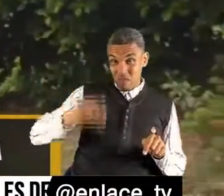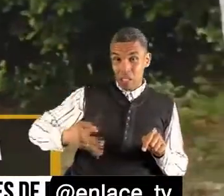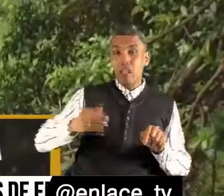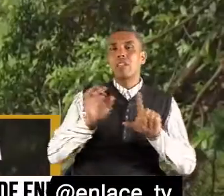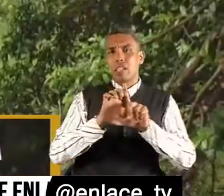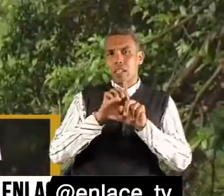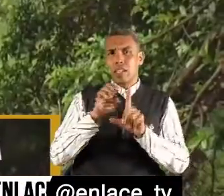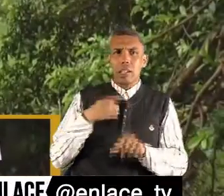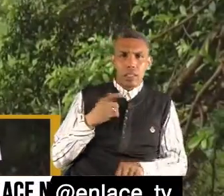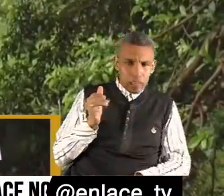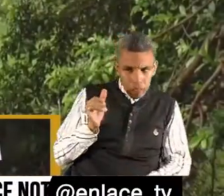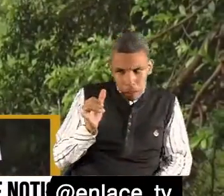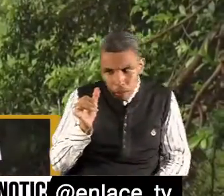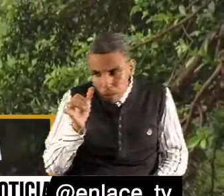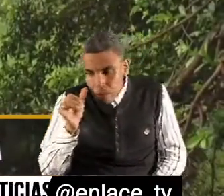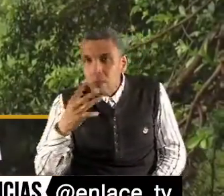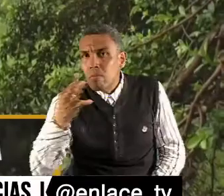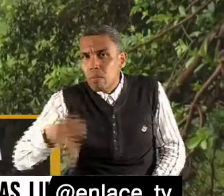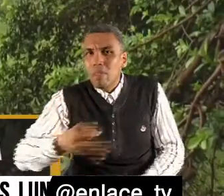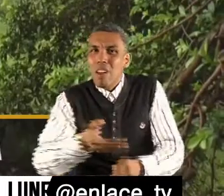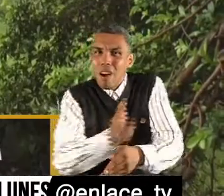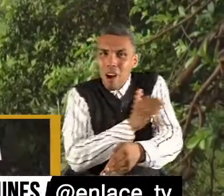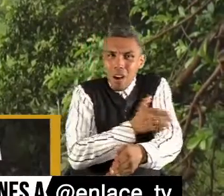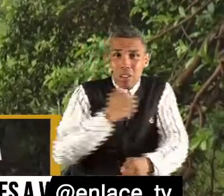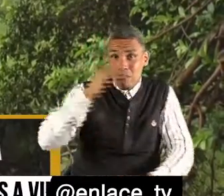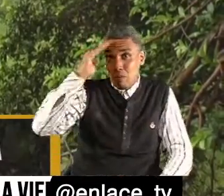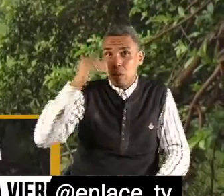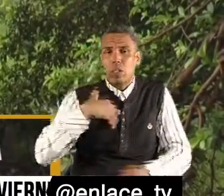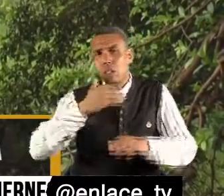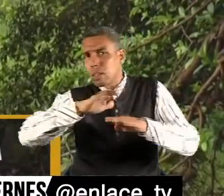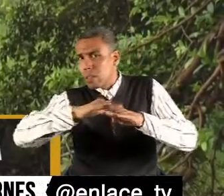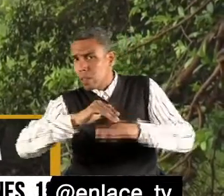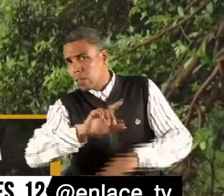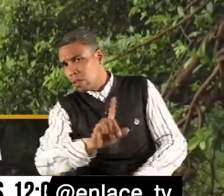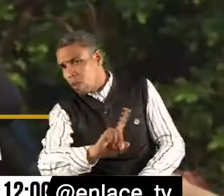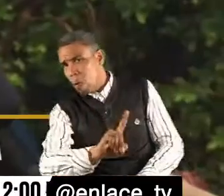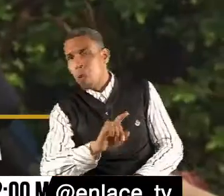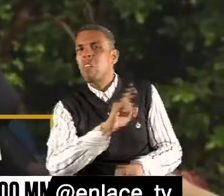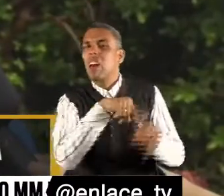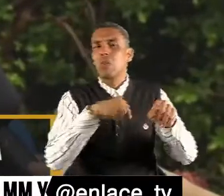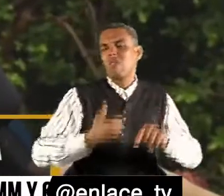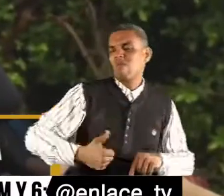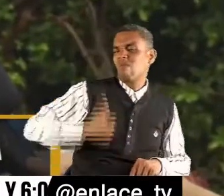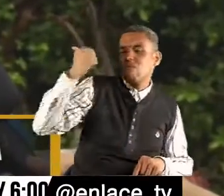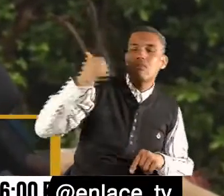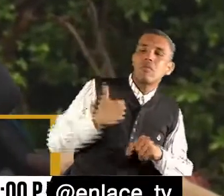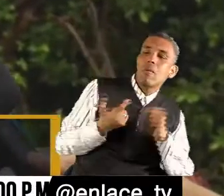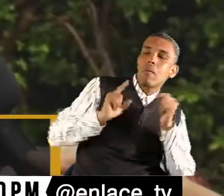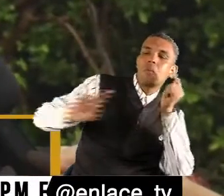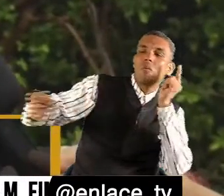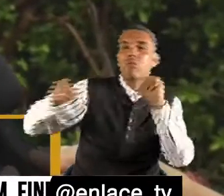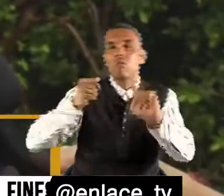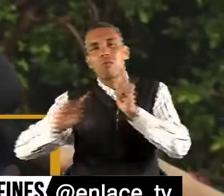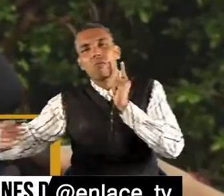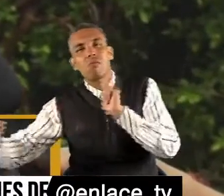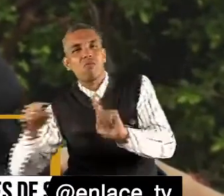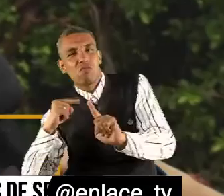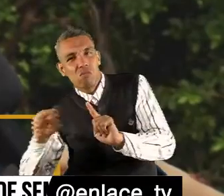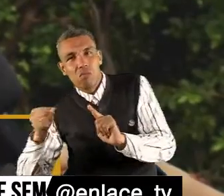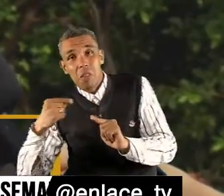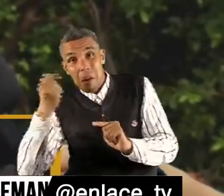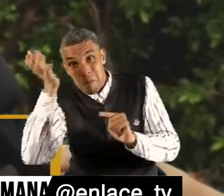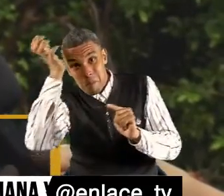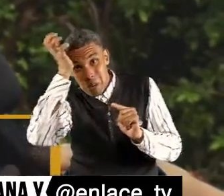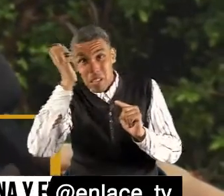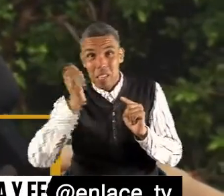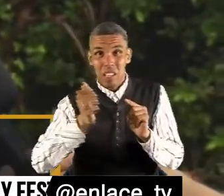las autoridades de policía han advertido sobre el impacto negativo al medio ambiente. En primera instancia, pues en nombre de mi señor padre, que es un